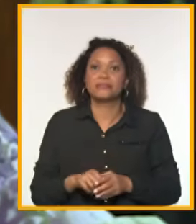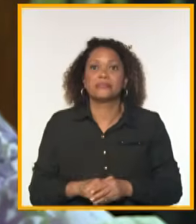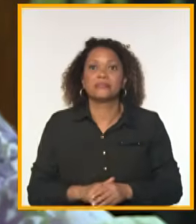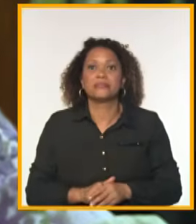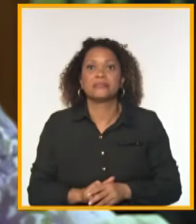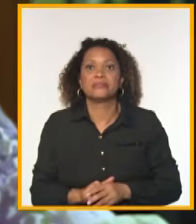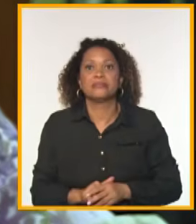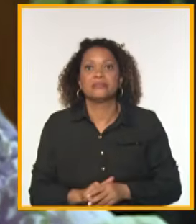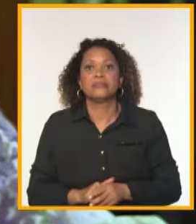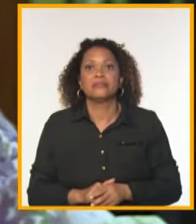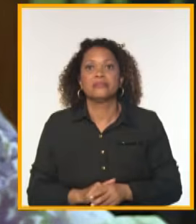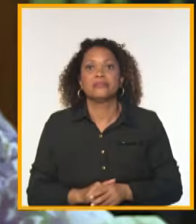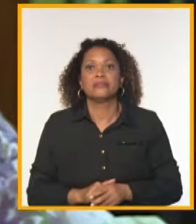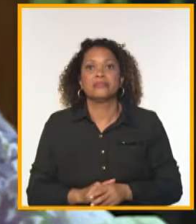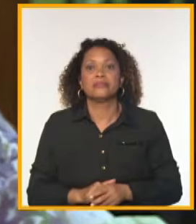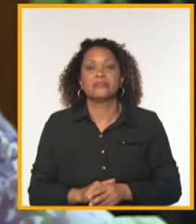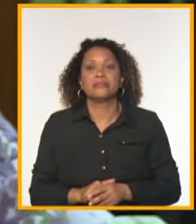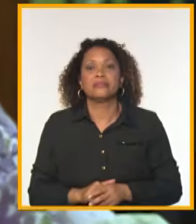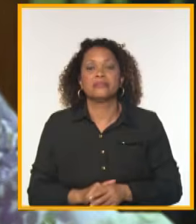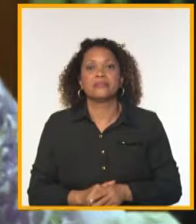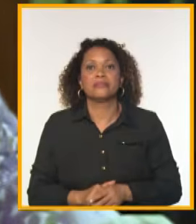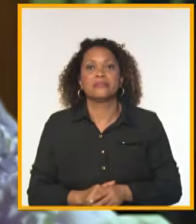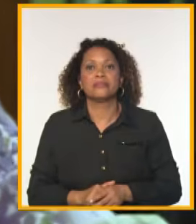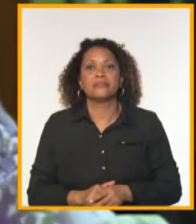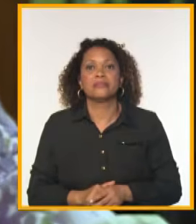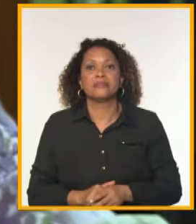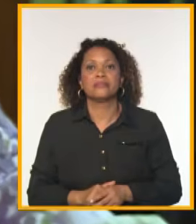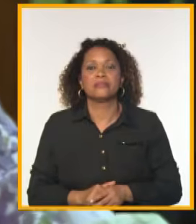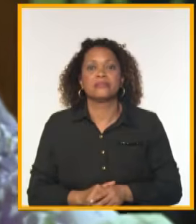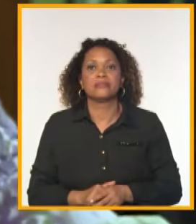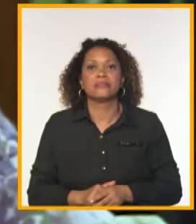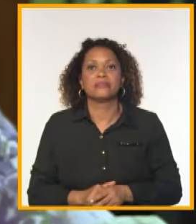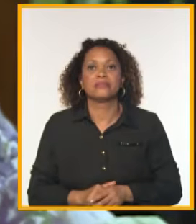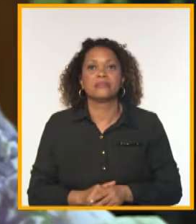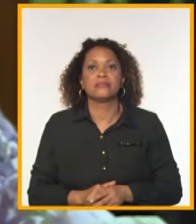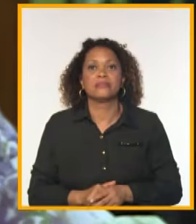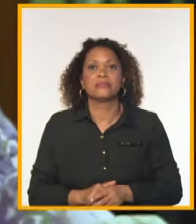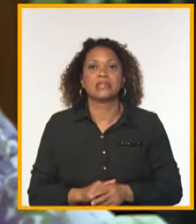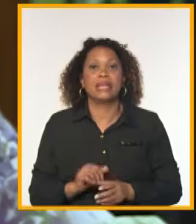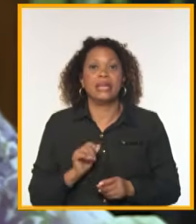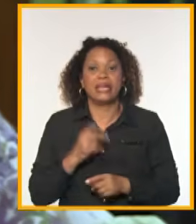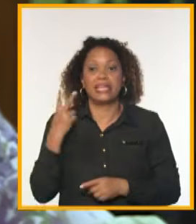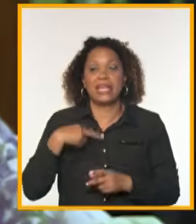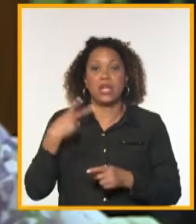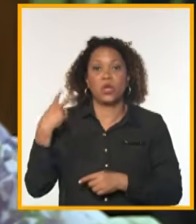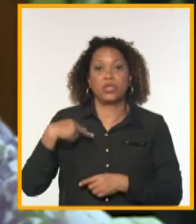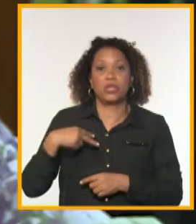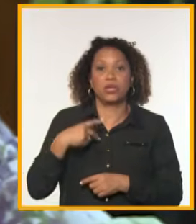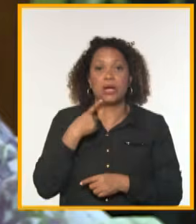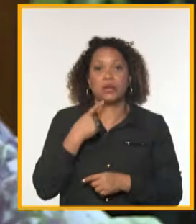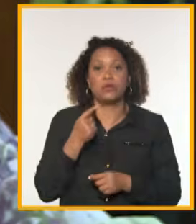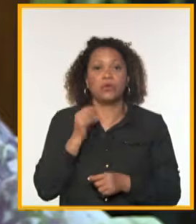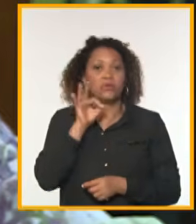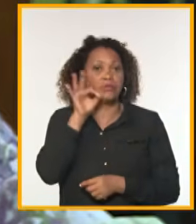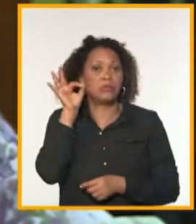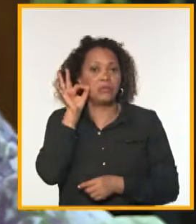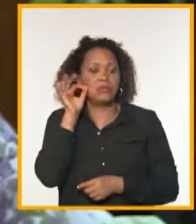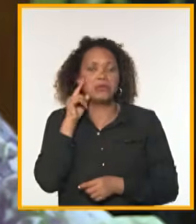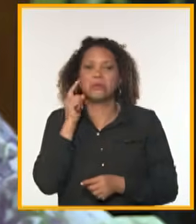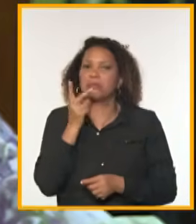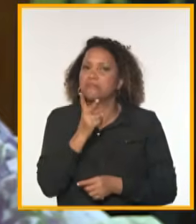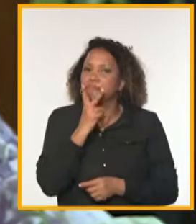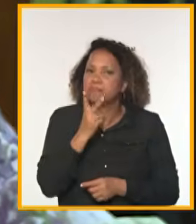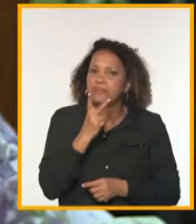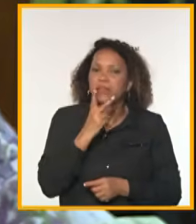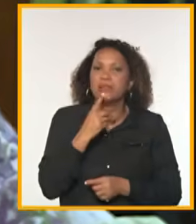Y desde que me diagnosticaron, tuve al doctor Jorge Pérez